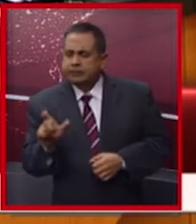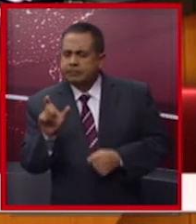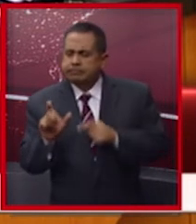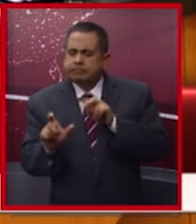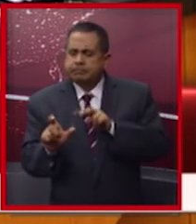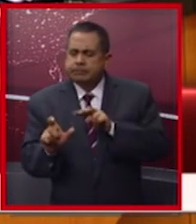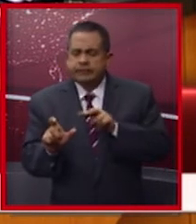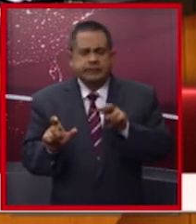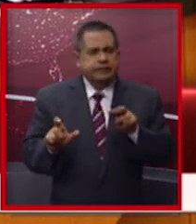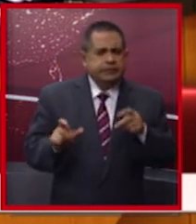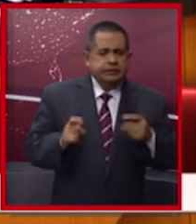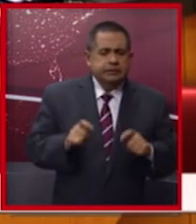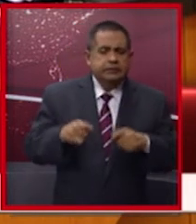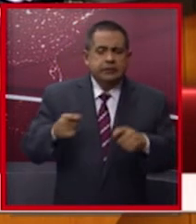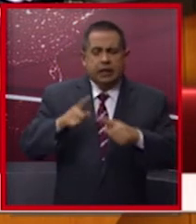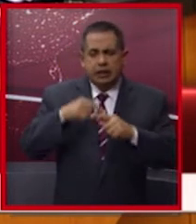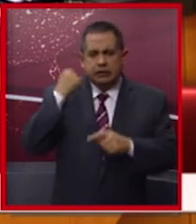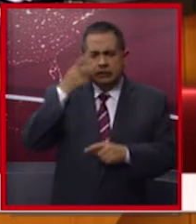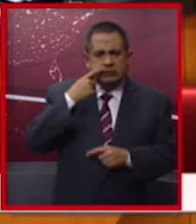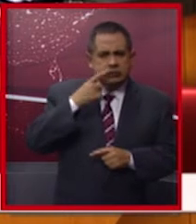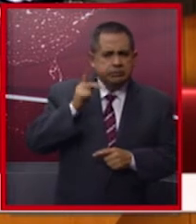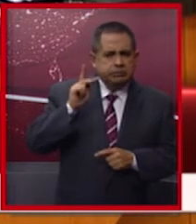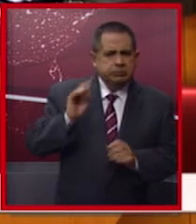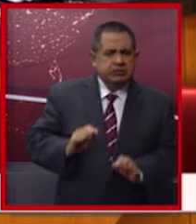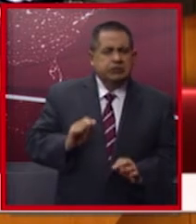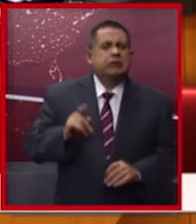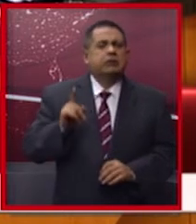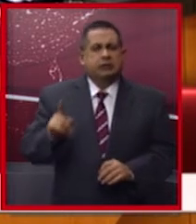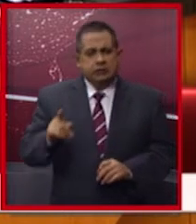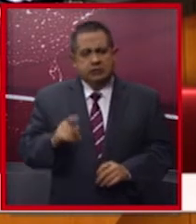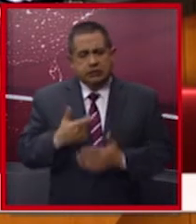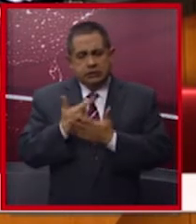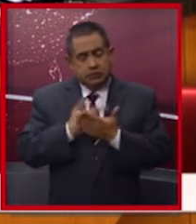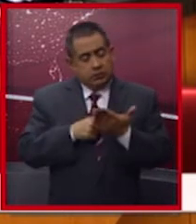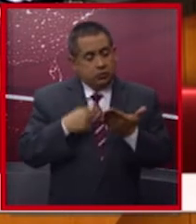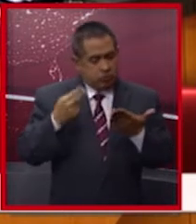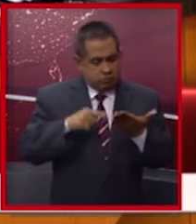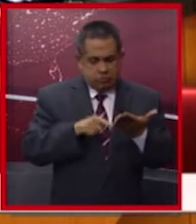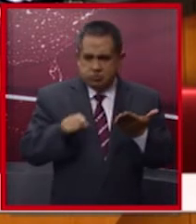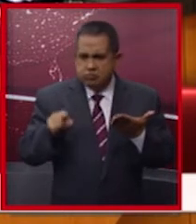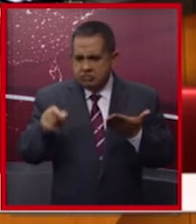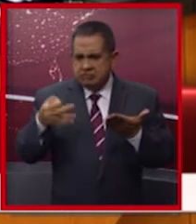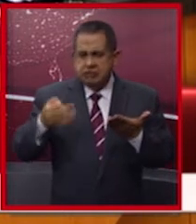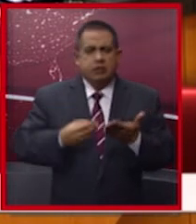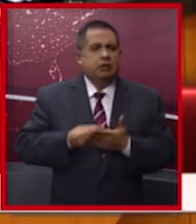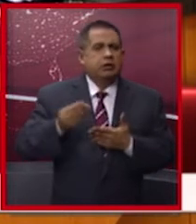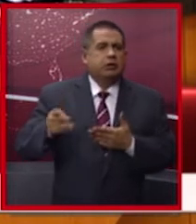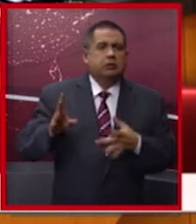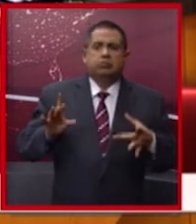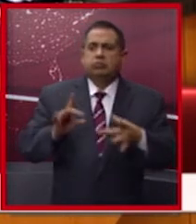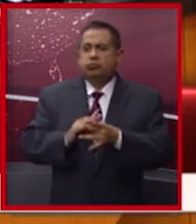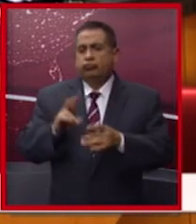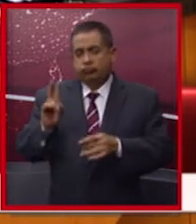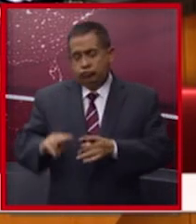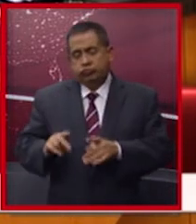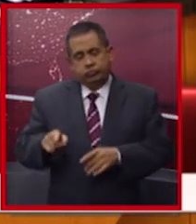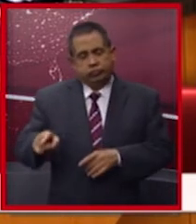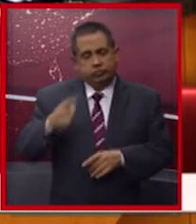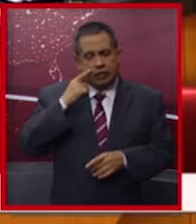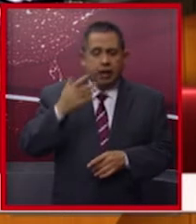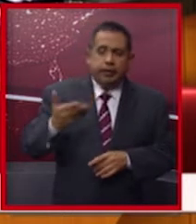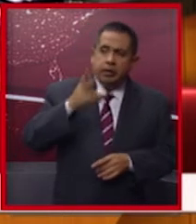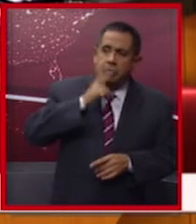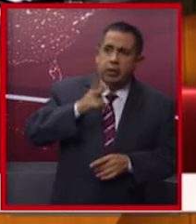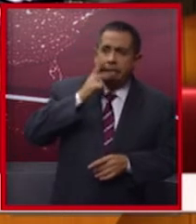al momento de la entrega que el beneficiario es quien fue censado y que los daños corresponden al folio que se